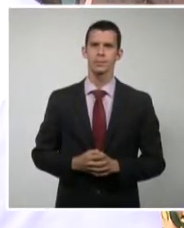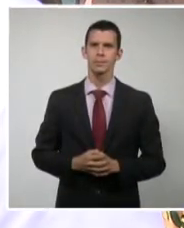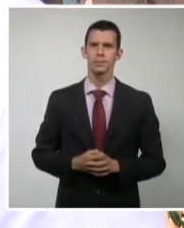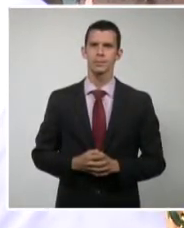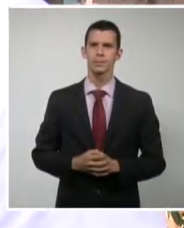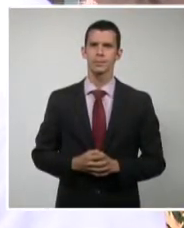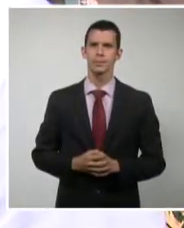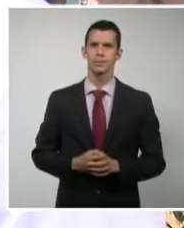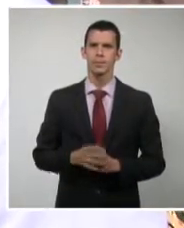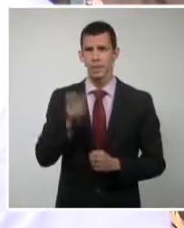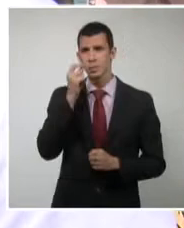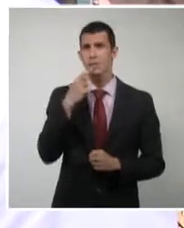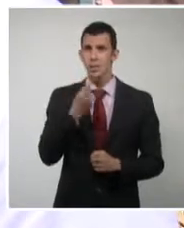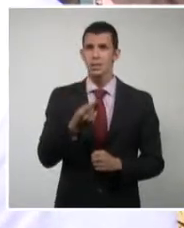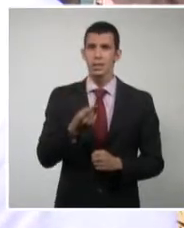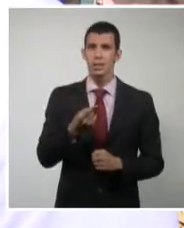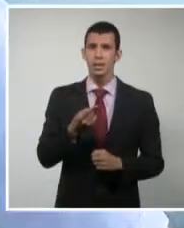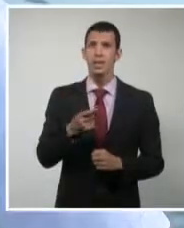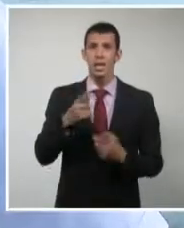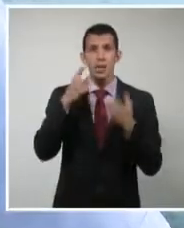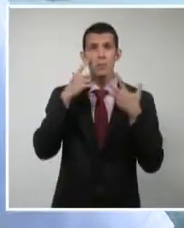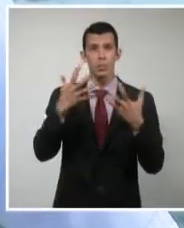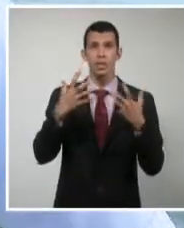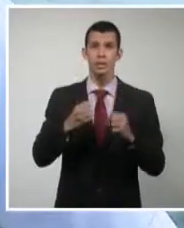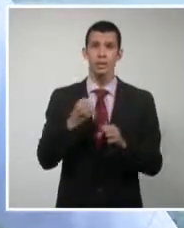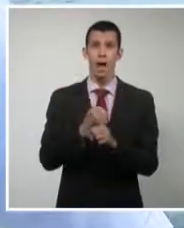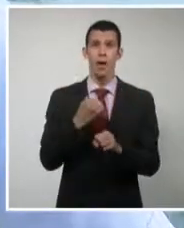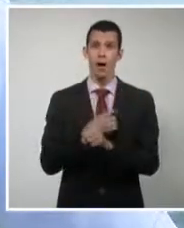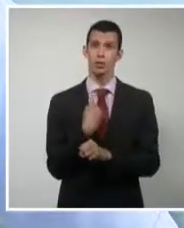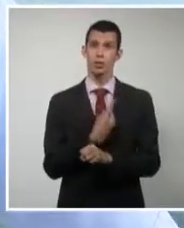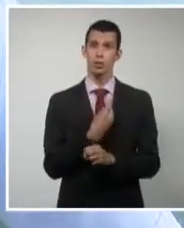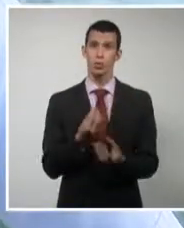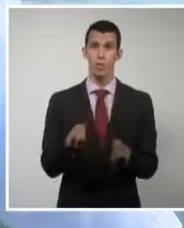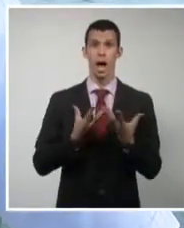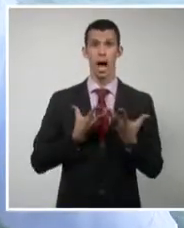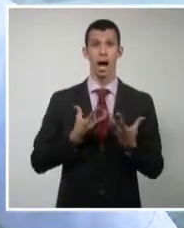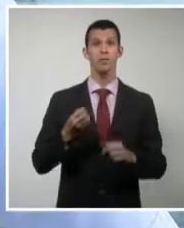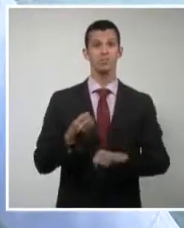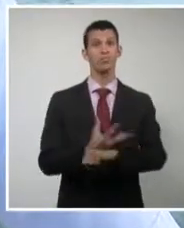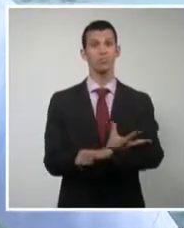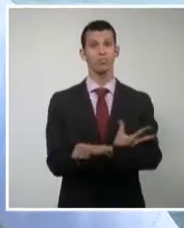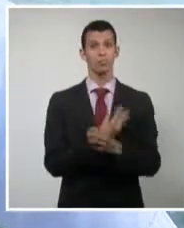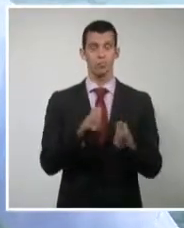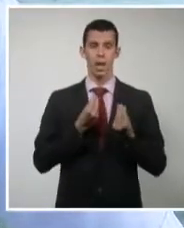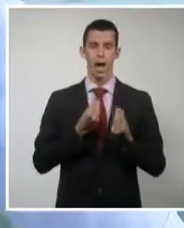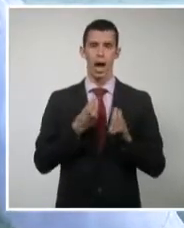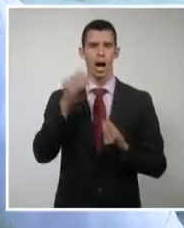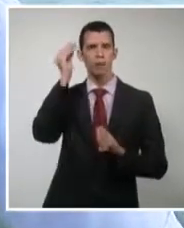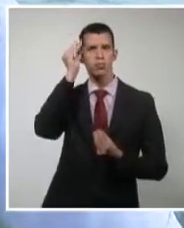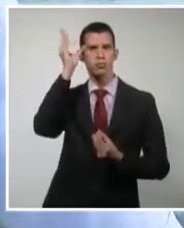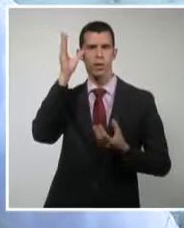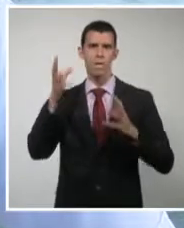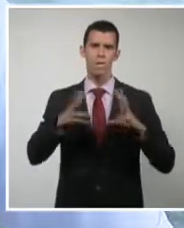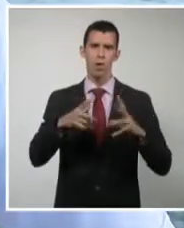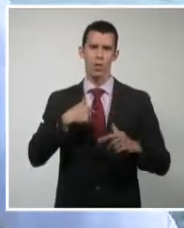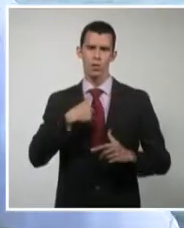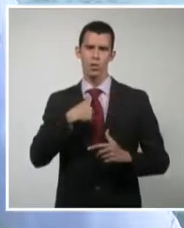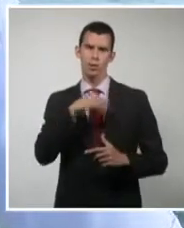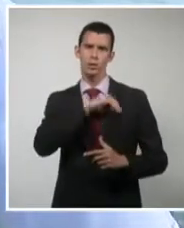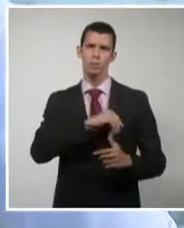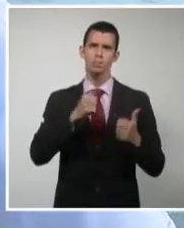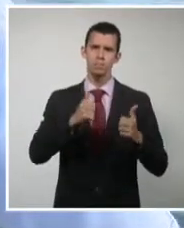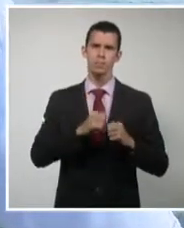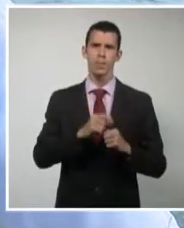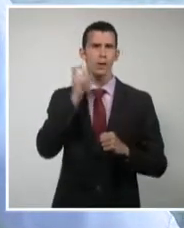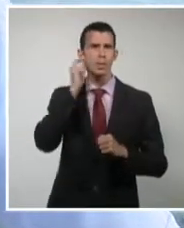aporta mucho crecimiento de vida, profesionalmente. Porque me importan las vidas esas, me importa la salud de esas personas, y